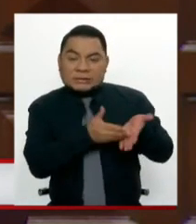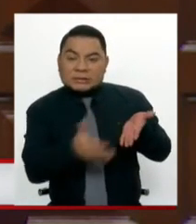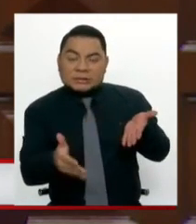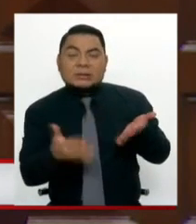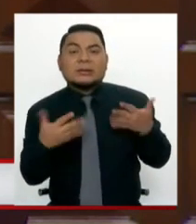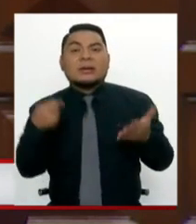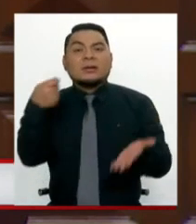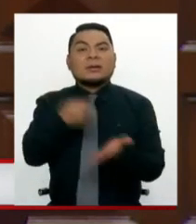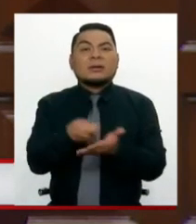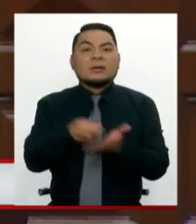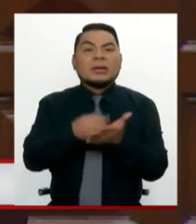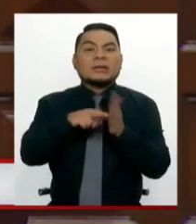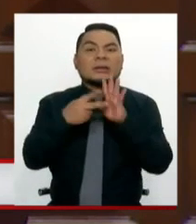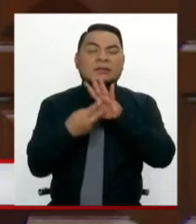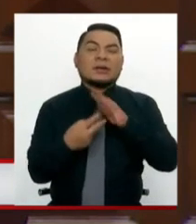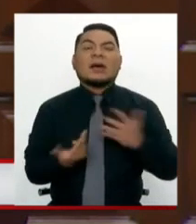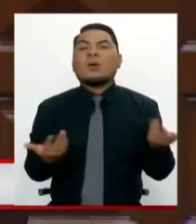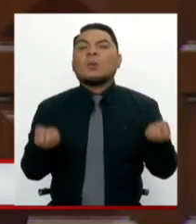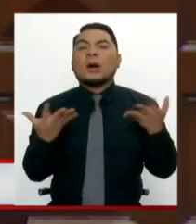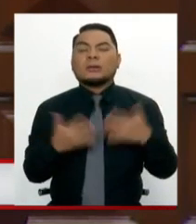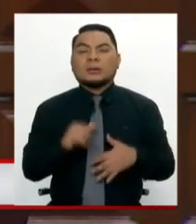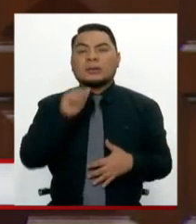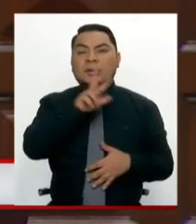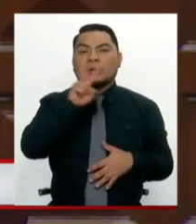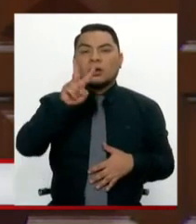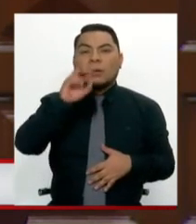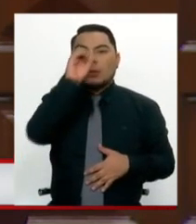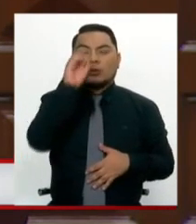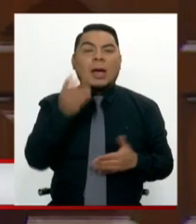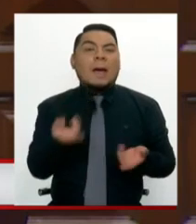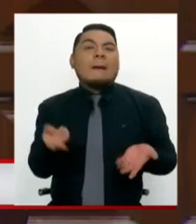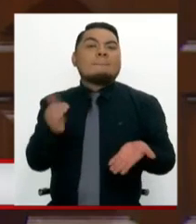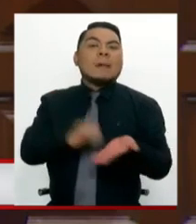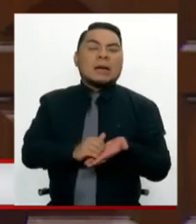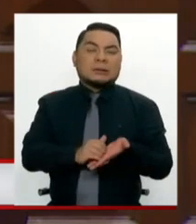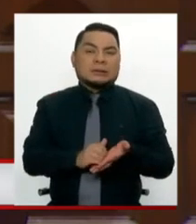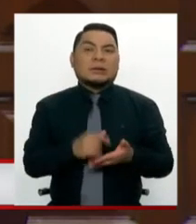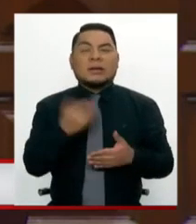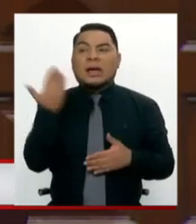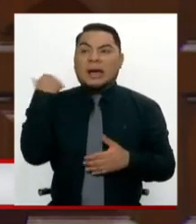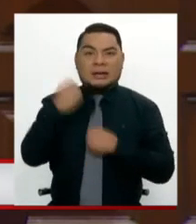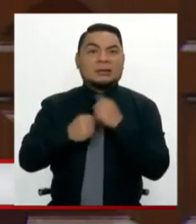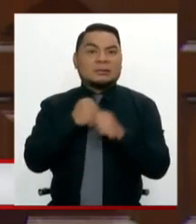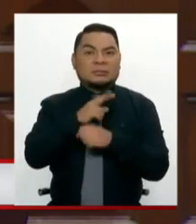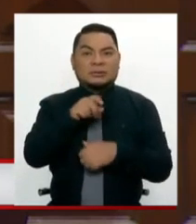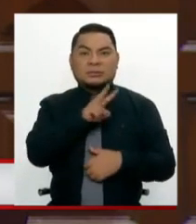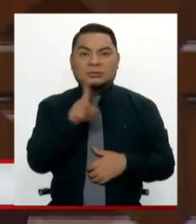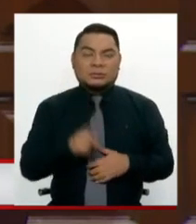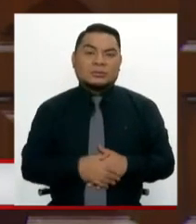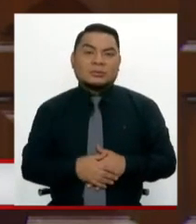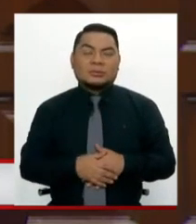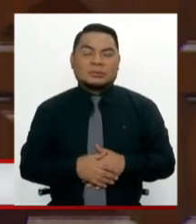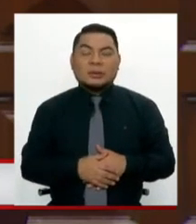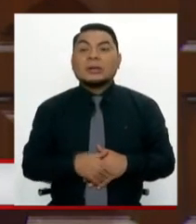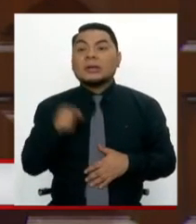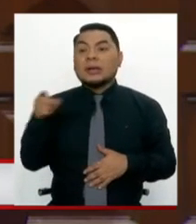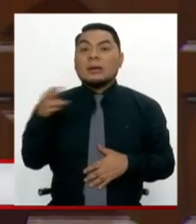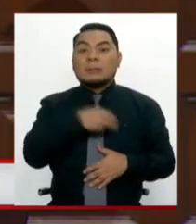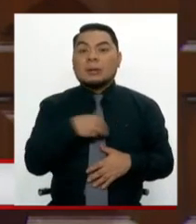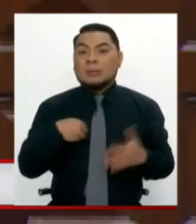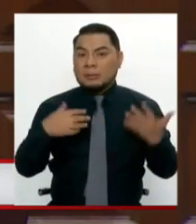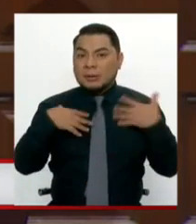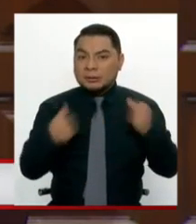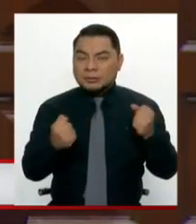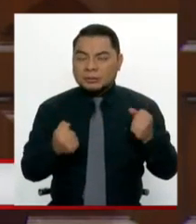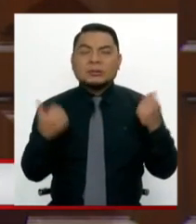una ejecución de un 32% más respecto al primer semestre del 2021. Desde el Ministerio de